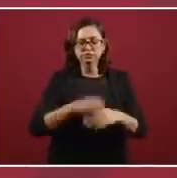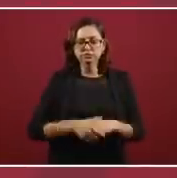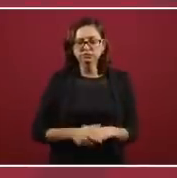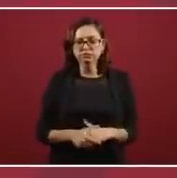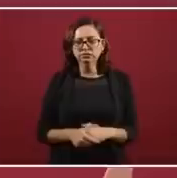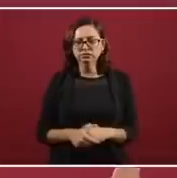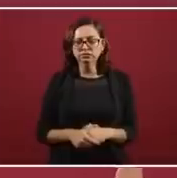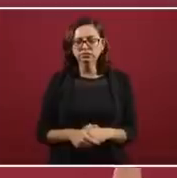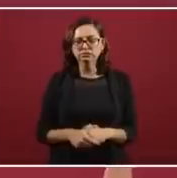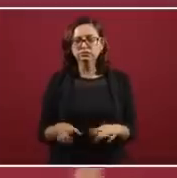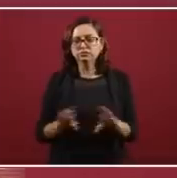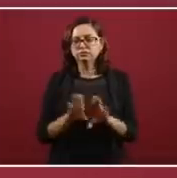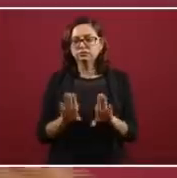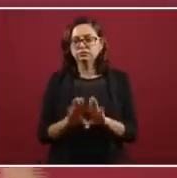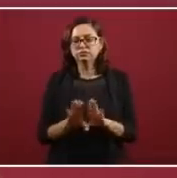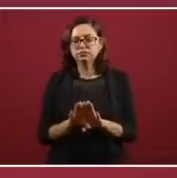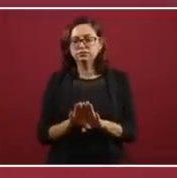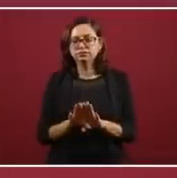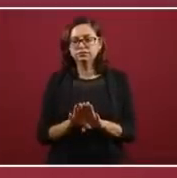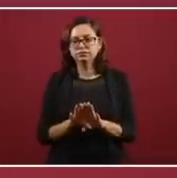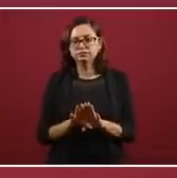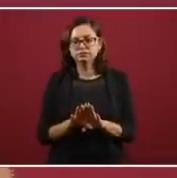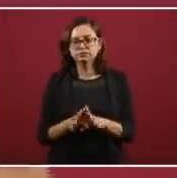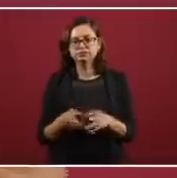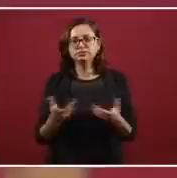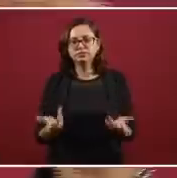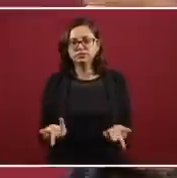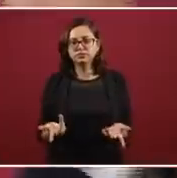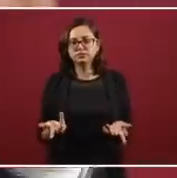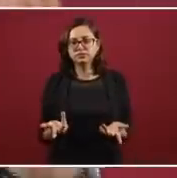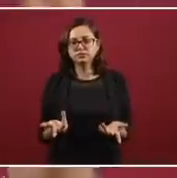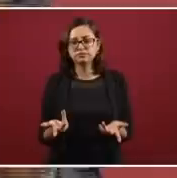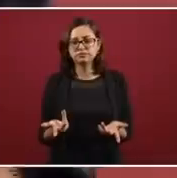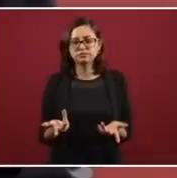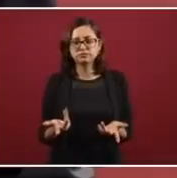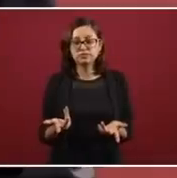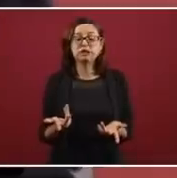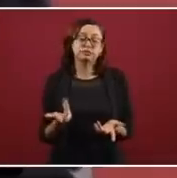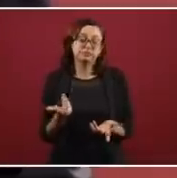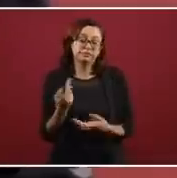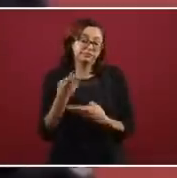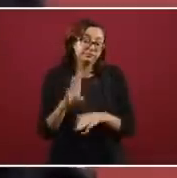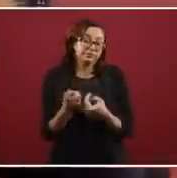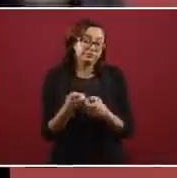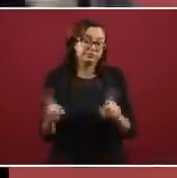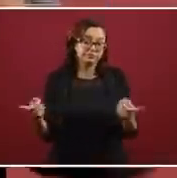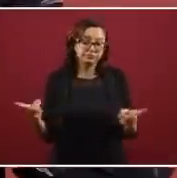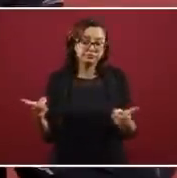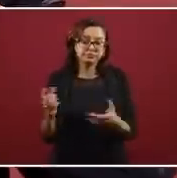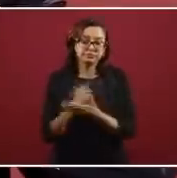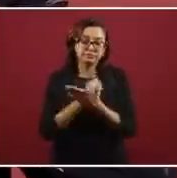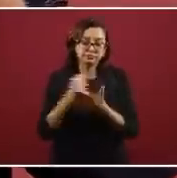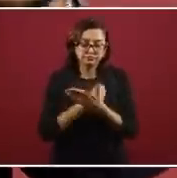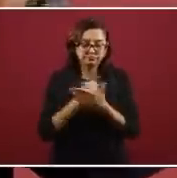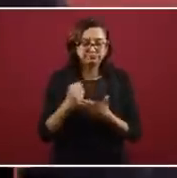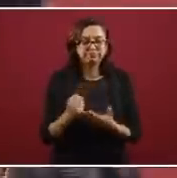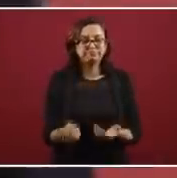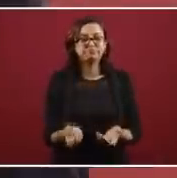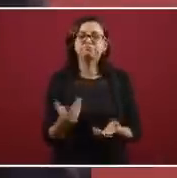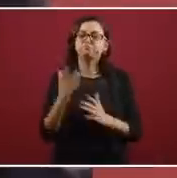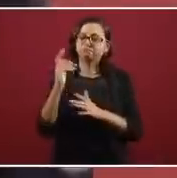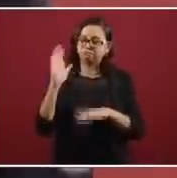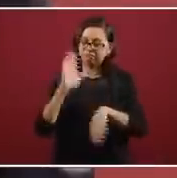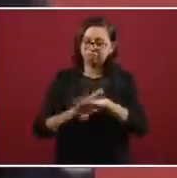¿Cómo ayuda? Entre otras cosas, pues con la banca de desarrollo, con créditos